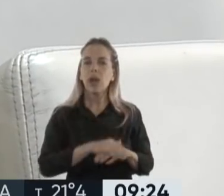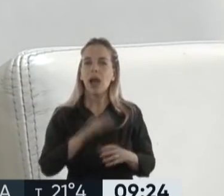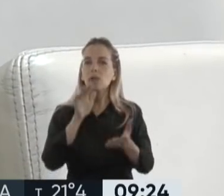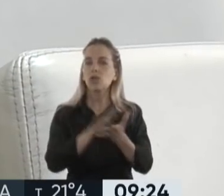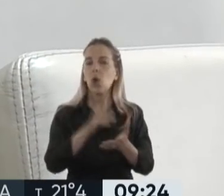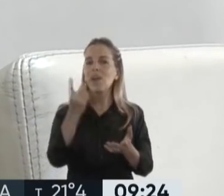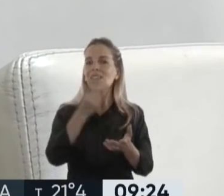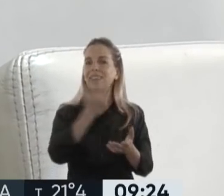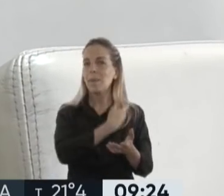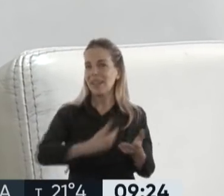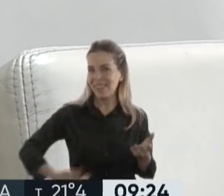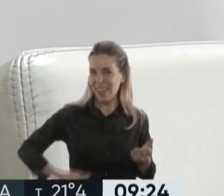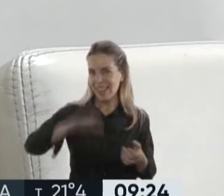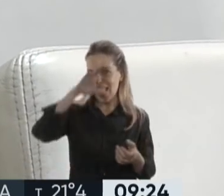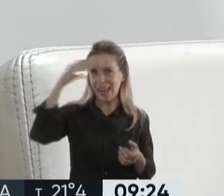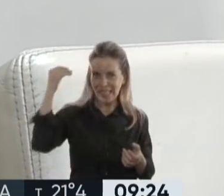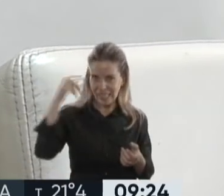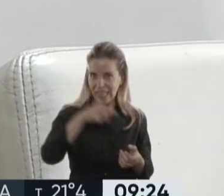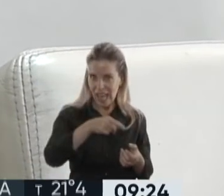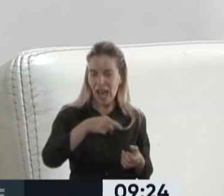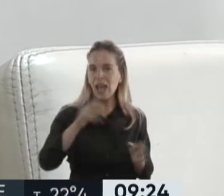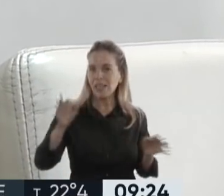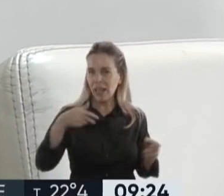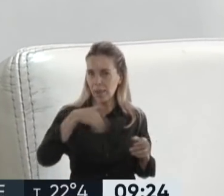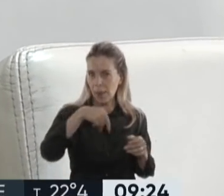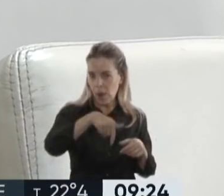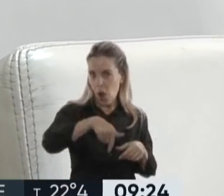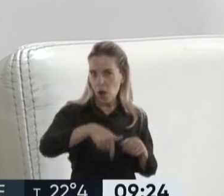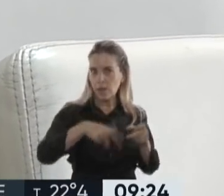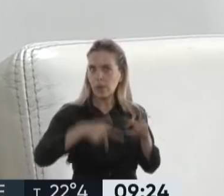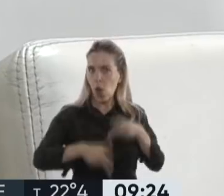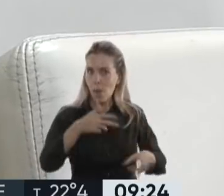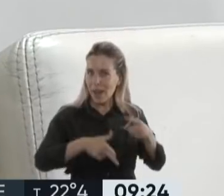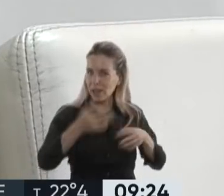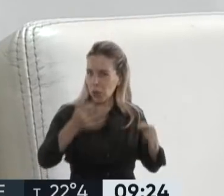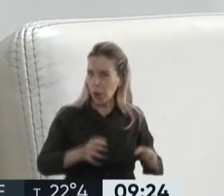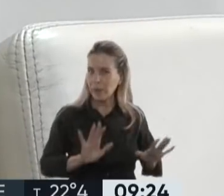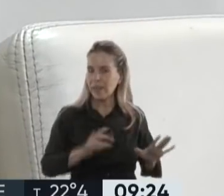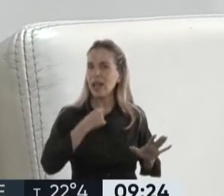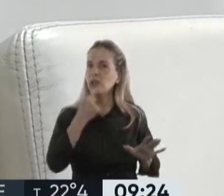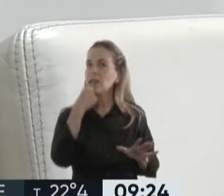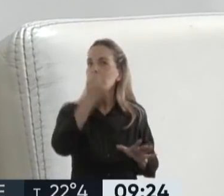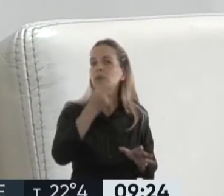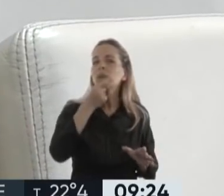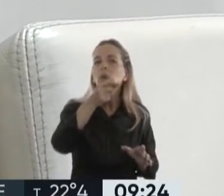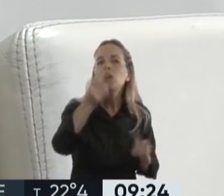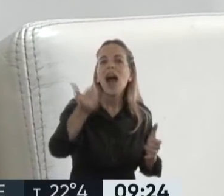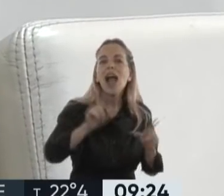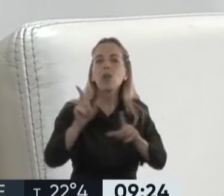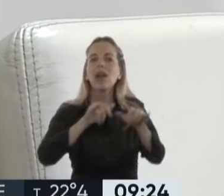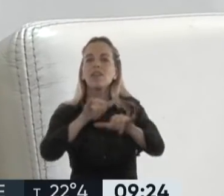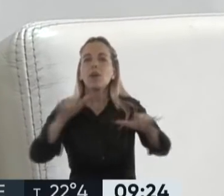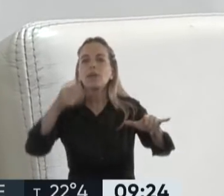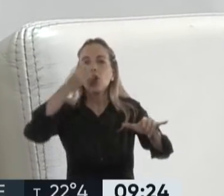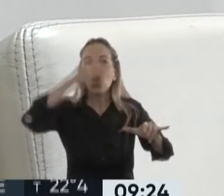la vicepresidenta Cristina Kirchner. Ella va a ser intervenida quirúrgicamente. Quería preguntarle si tiene algún tipo de información oficial